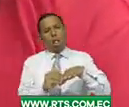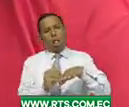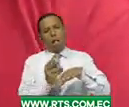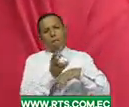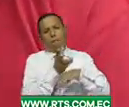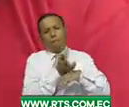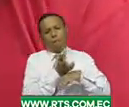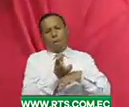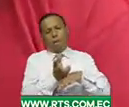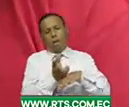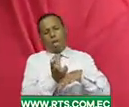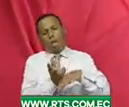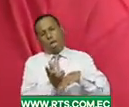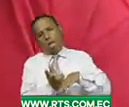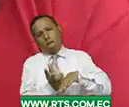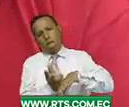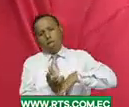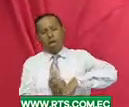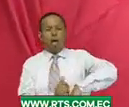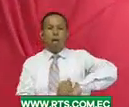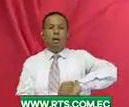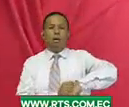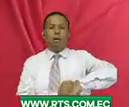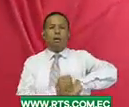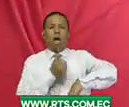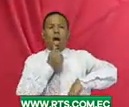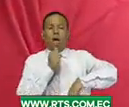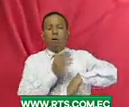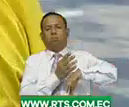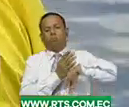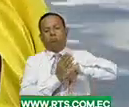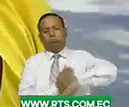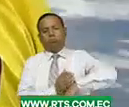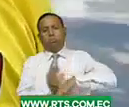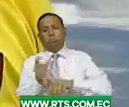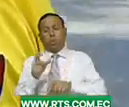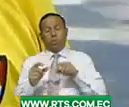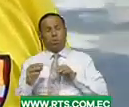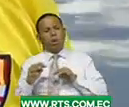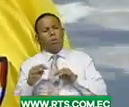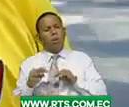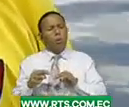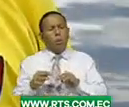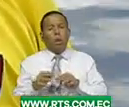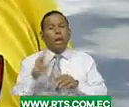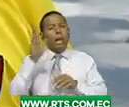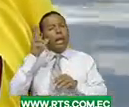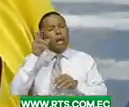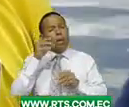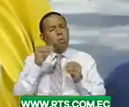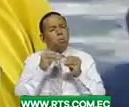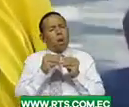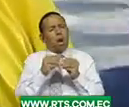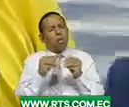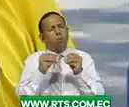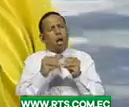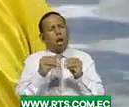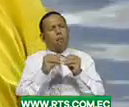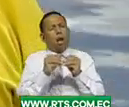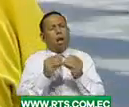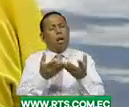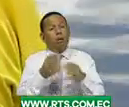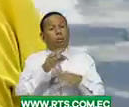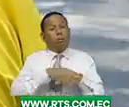dándole gracias a Dios aquí en la orilla. Todo, la novedad vista nada más. Sino que parece que estaba con exceso de peso y también es una impericia del capitán